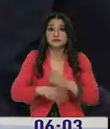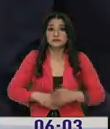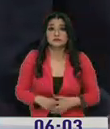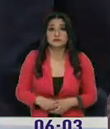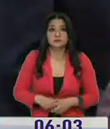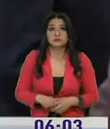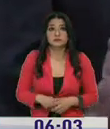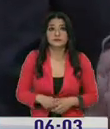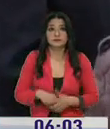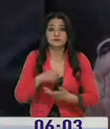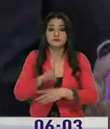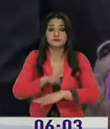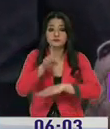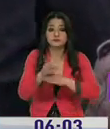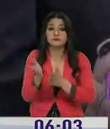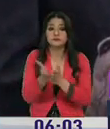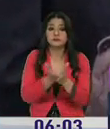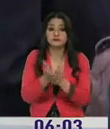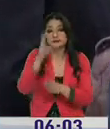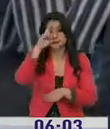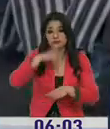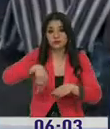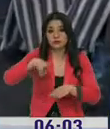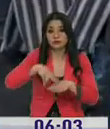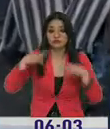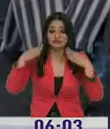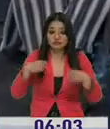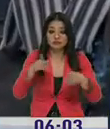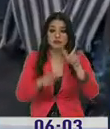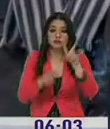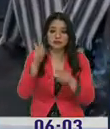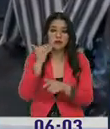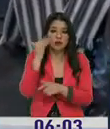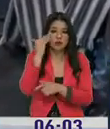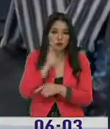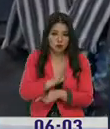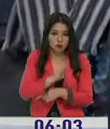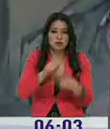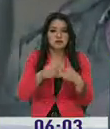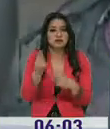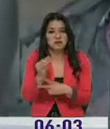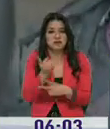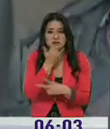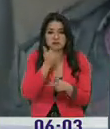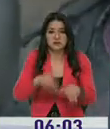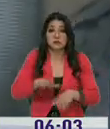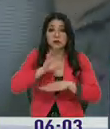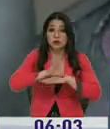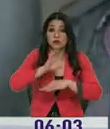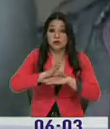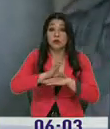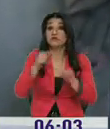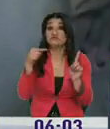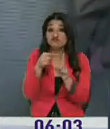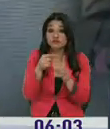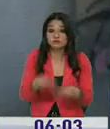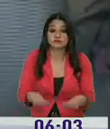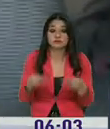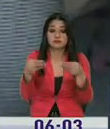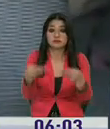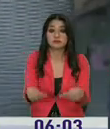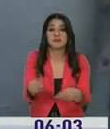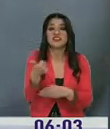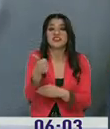el director del servicio nacional de atención integral a personas adultas privadas de libertad y adolescentes infractores del ecuador' edmundo moncayo puso a disposición